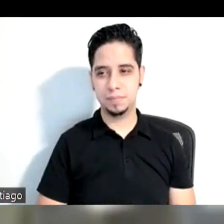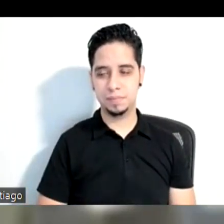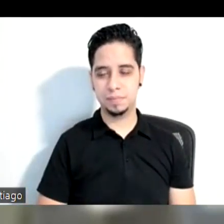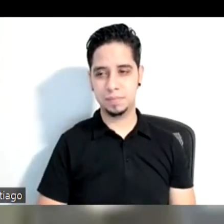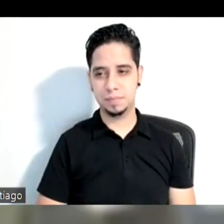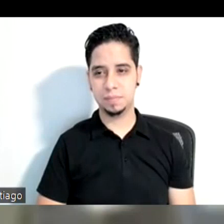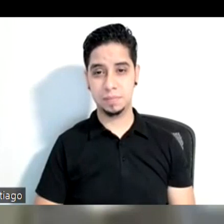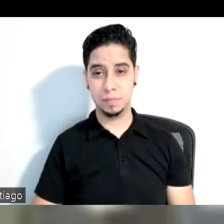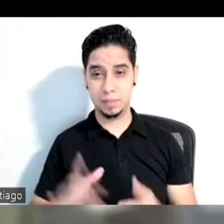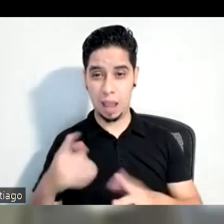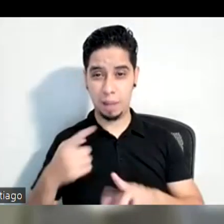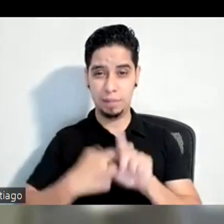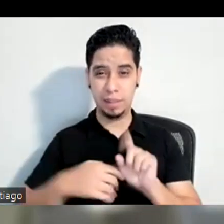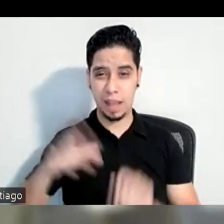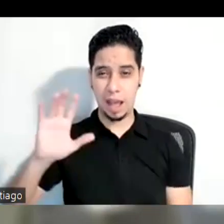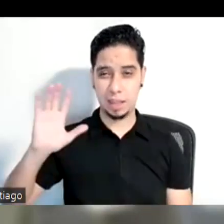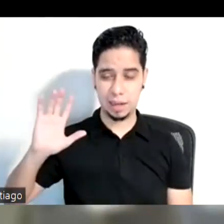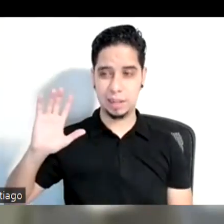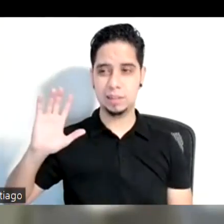un par de meses atrás pues, tuvimos, digo,